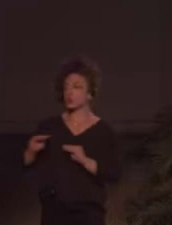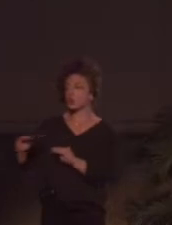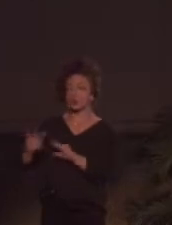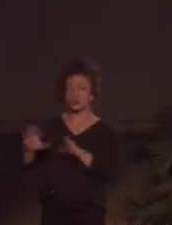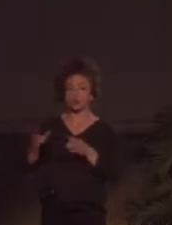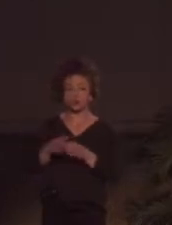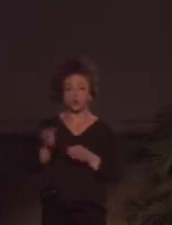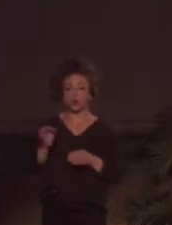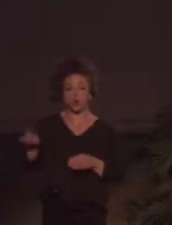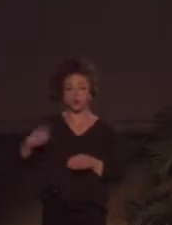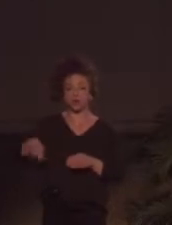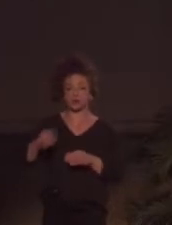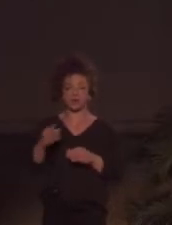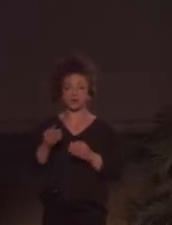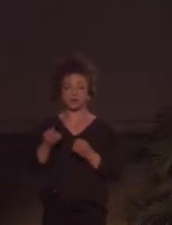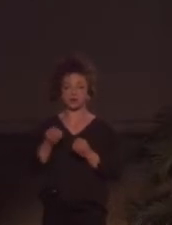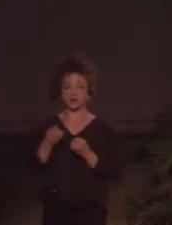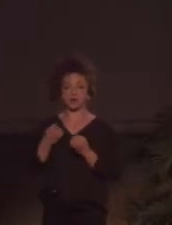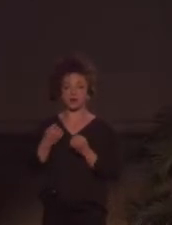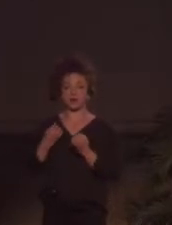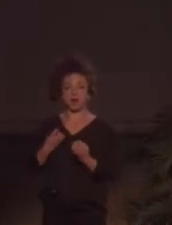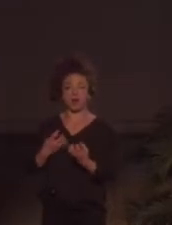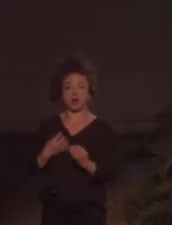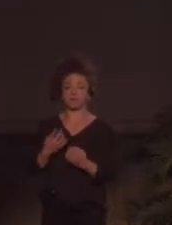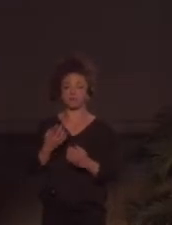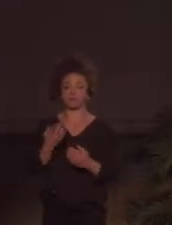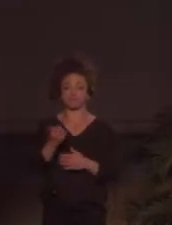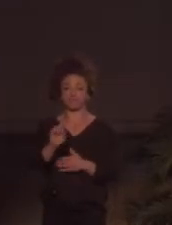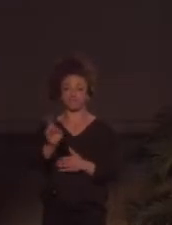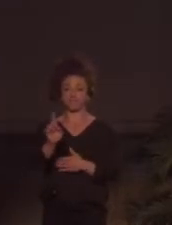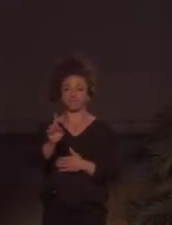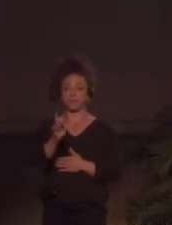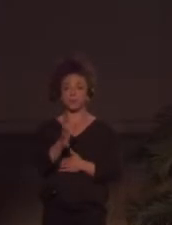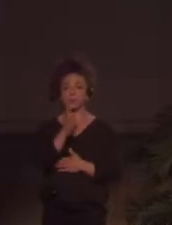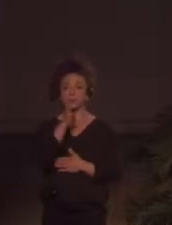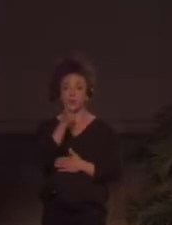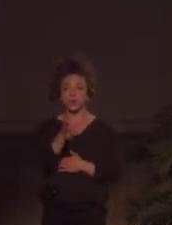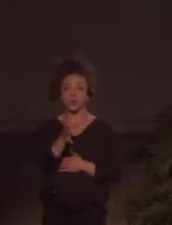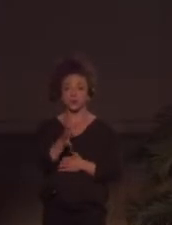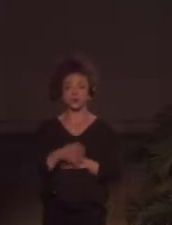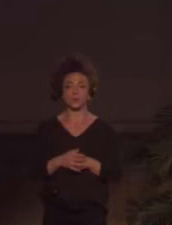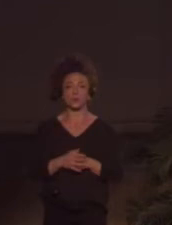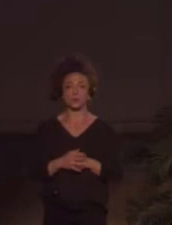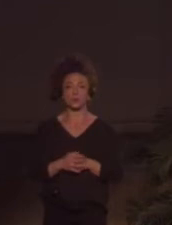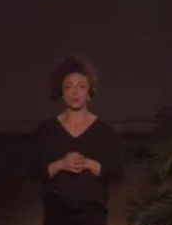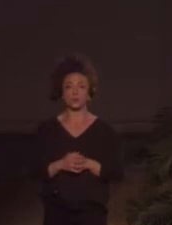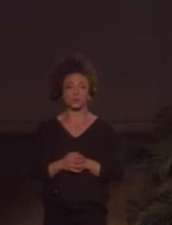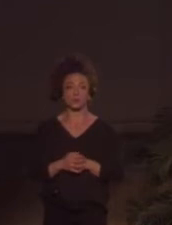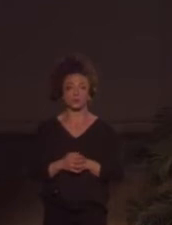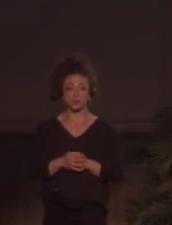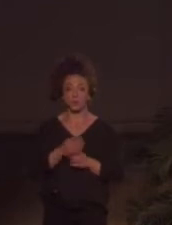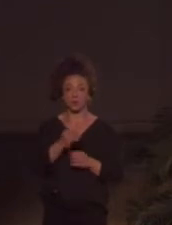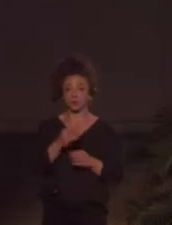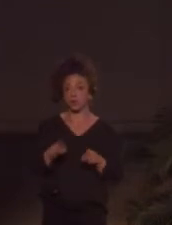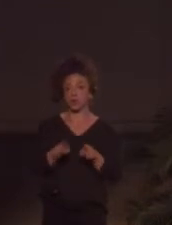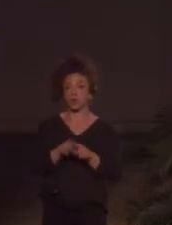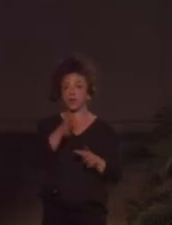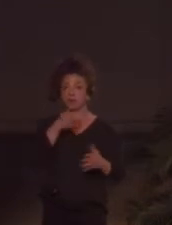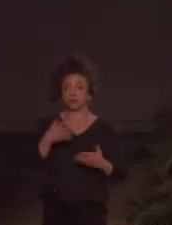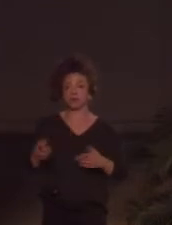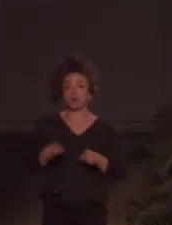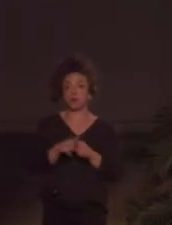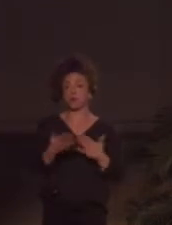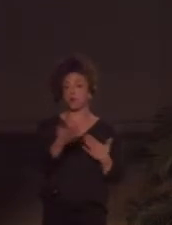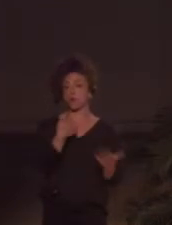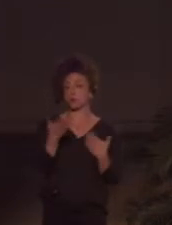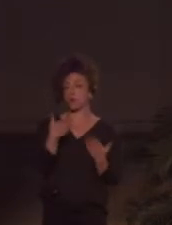dugu pizkat elkarrizketa bat denbora honetan eta bueno, ba igual gonbidatuko dizuet zuek